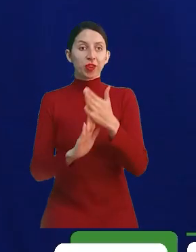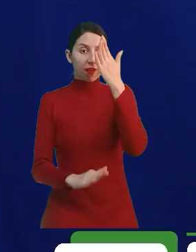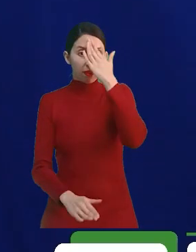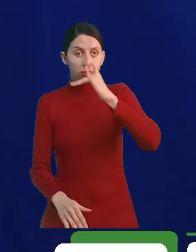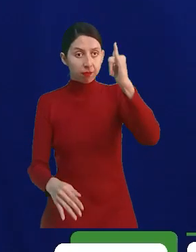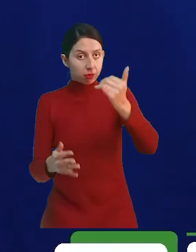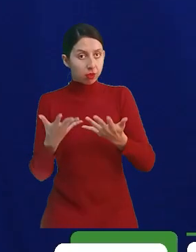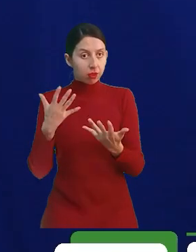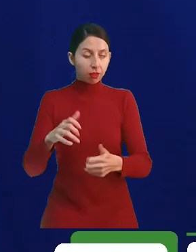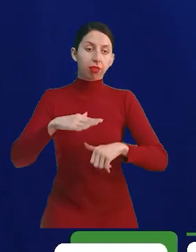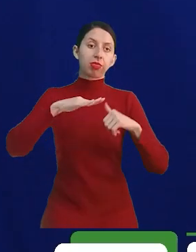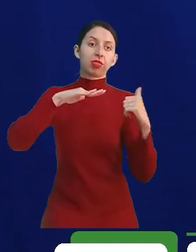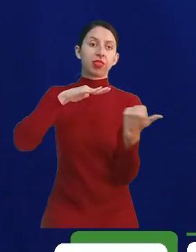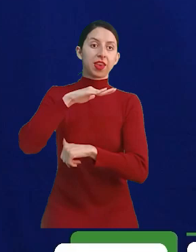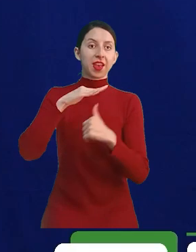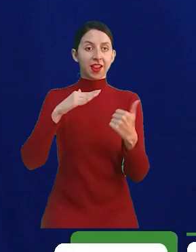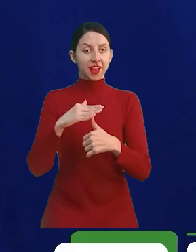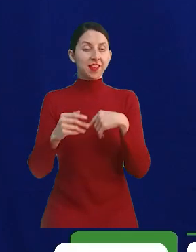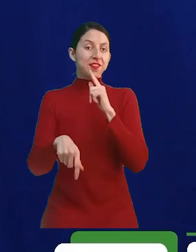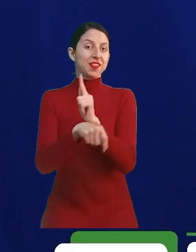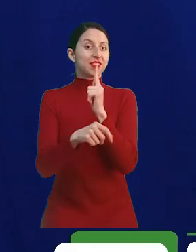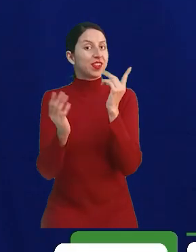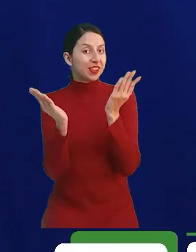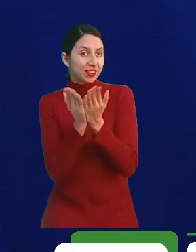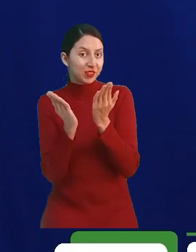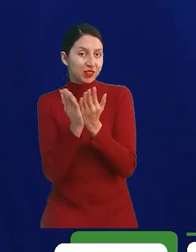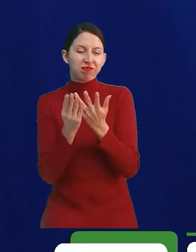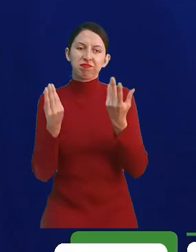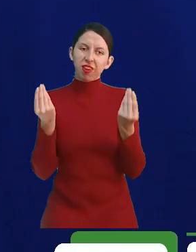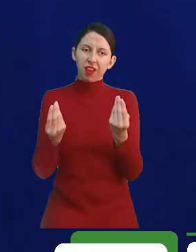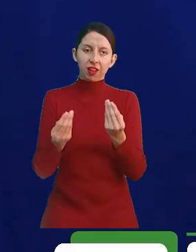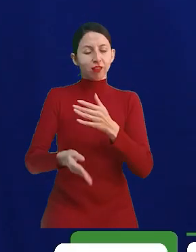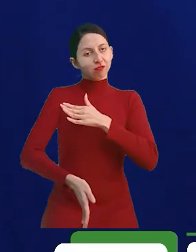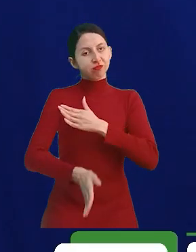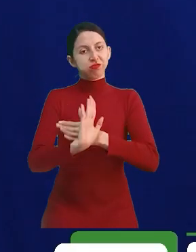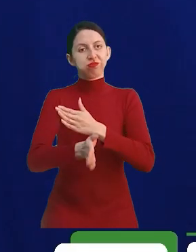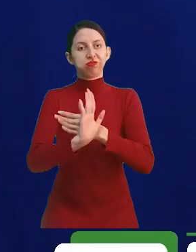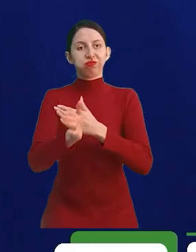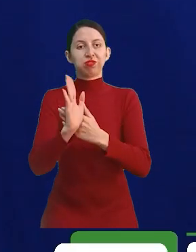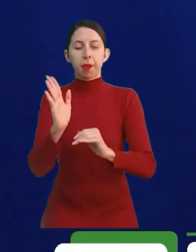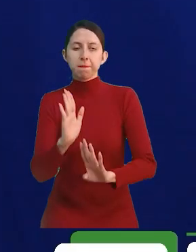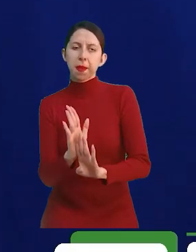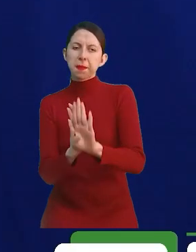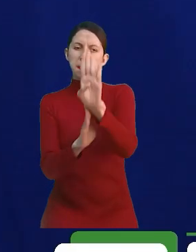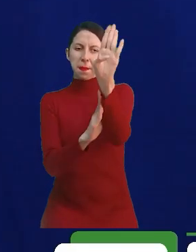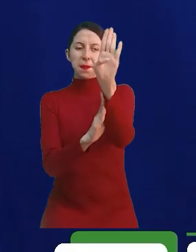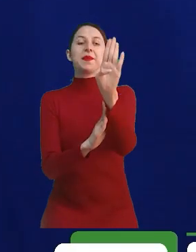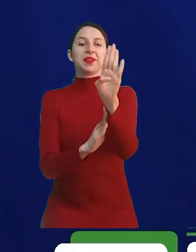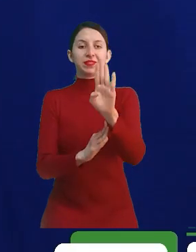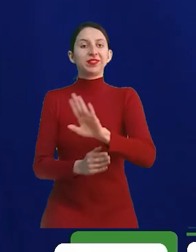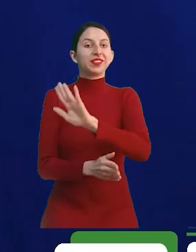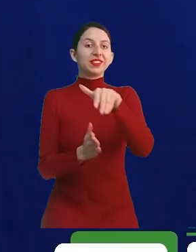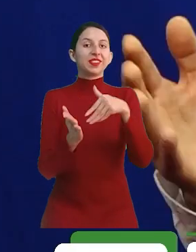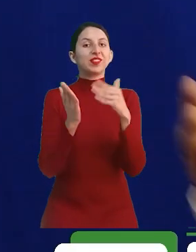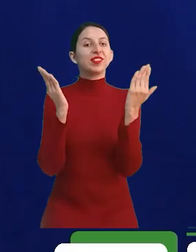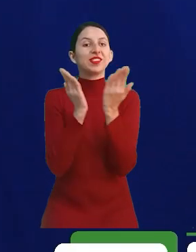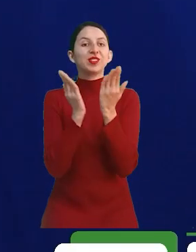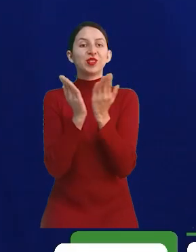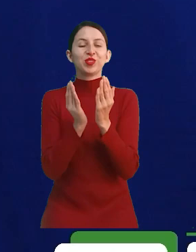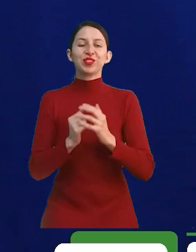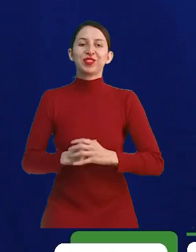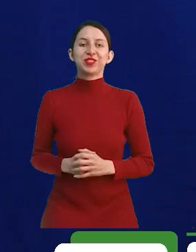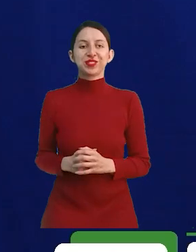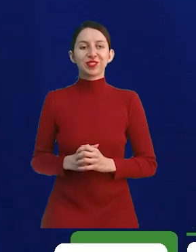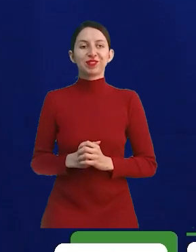académica para dirigir los destinos de la facultad de Educación y seguir contribuyendo a engrandecer este